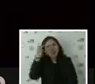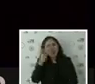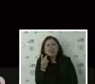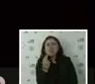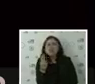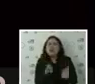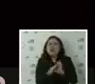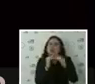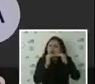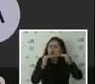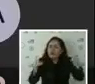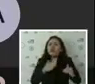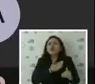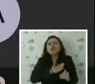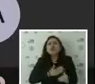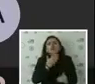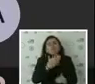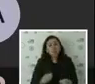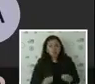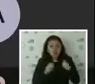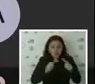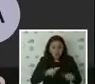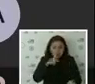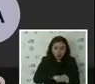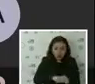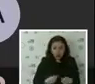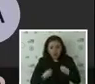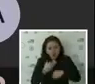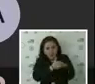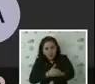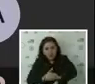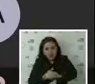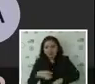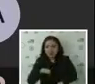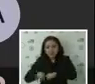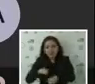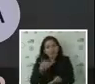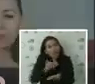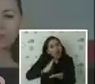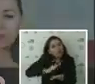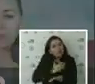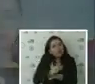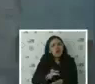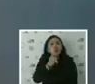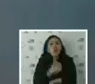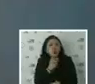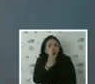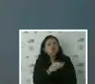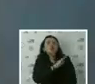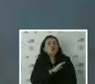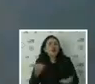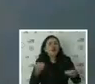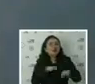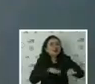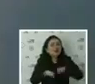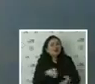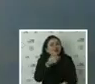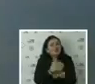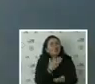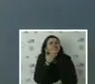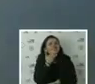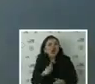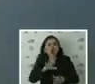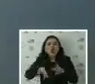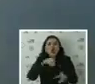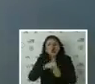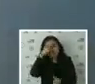que se debe guardar entre la vida personal y la vida familiar, la vida laboral, porque solamente con eso vamos a hacer un ejercicio auténtico y pleno de